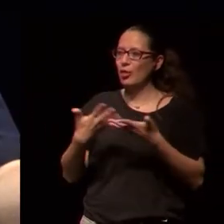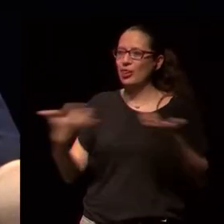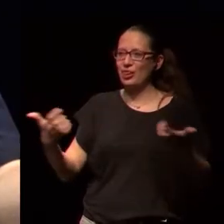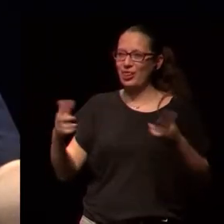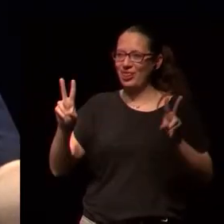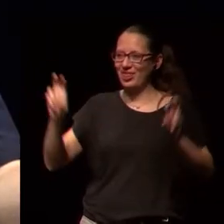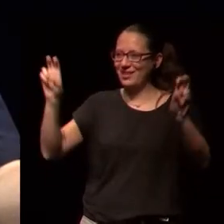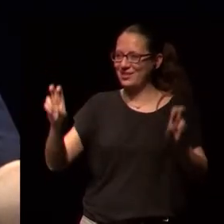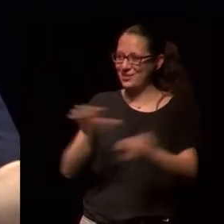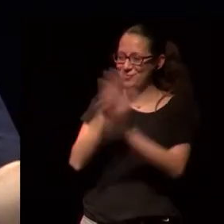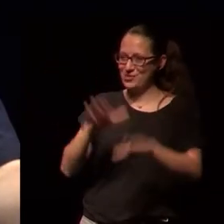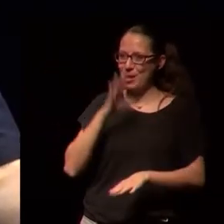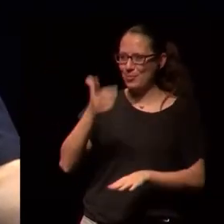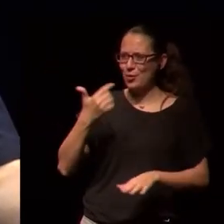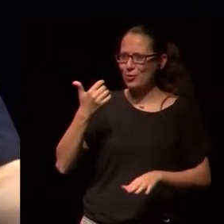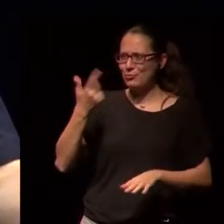dinosaurio,